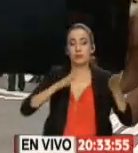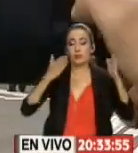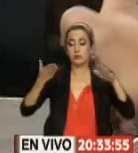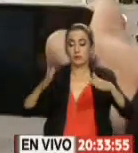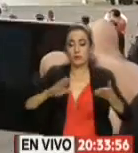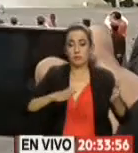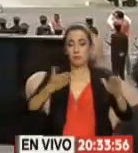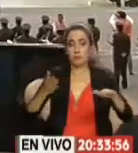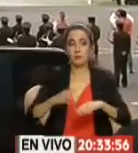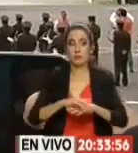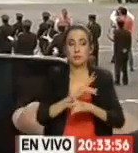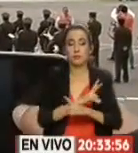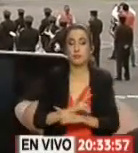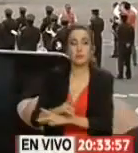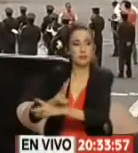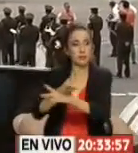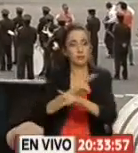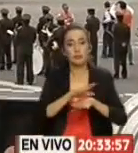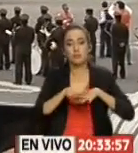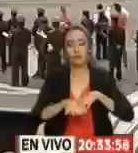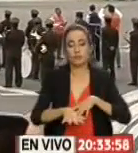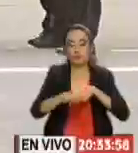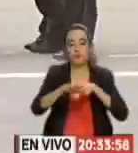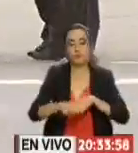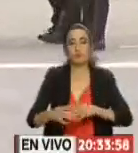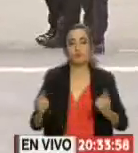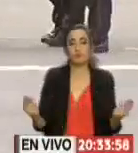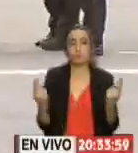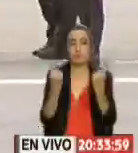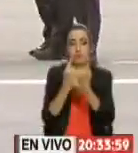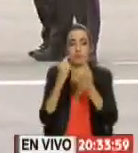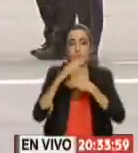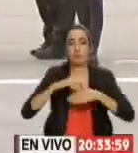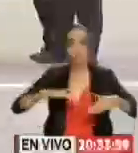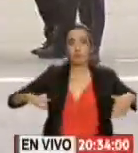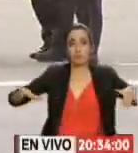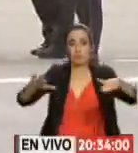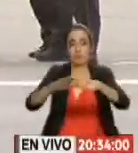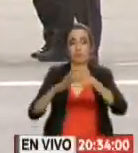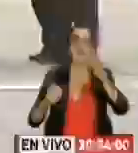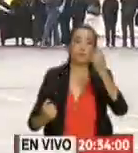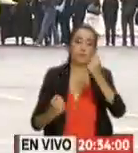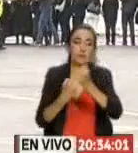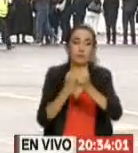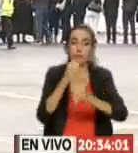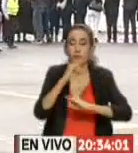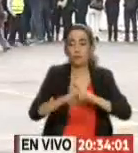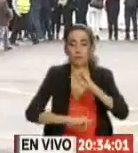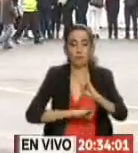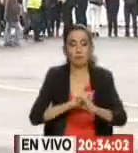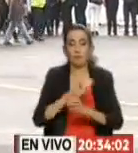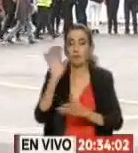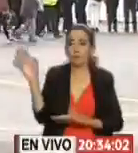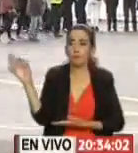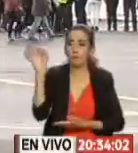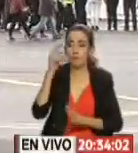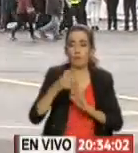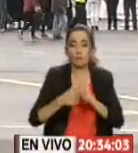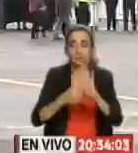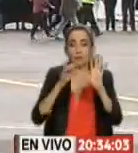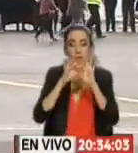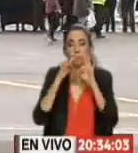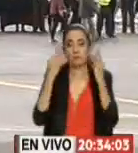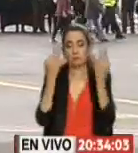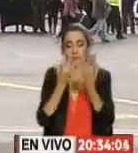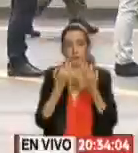periodistas. Las vigilias no pararon en Ecuador durante todo este tiempo. El apoyo nacional e internacional estuvo presente acompañando a los familiares